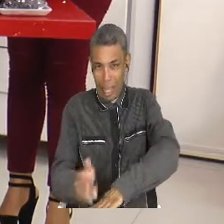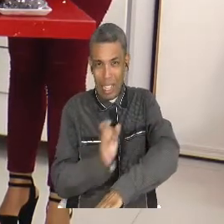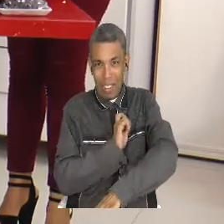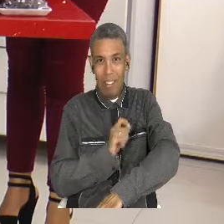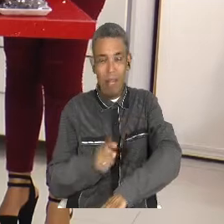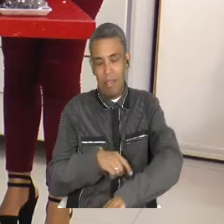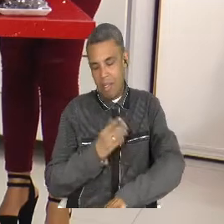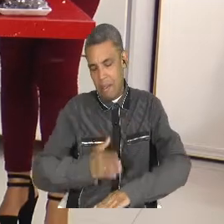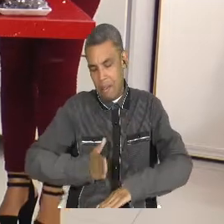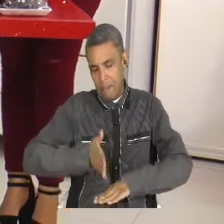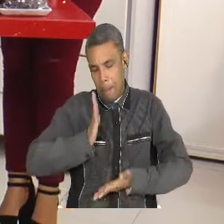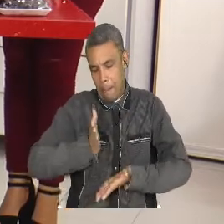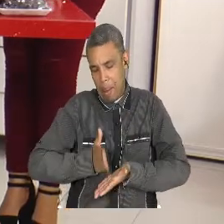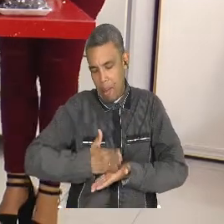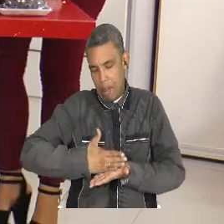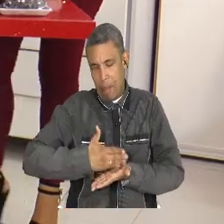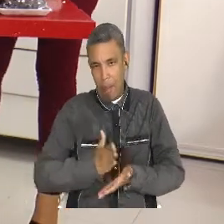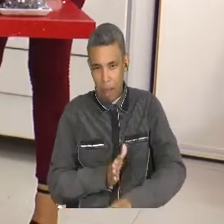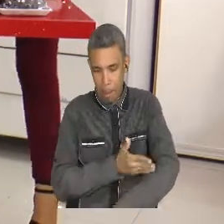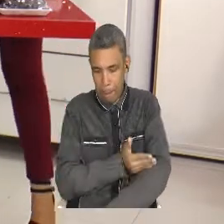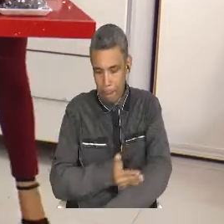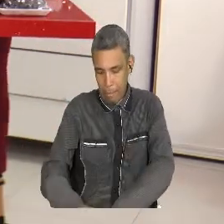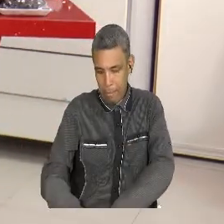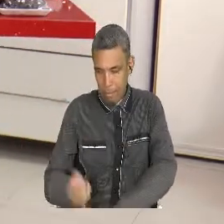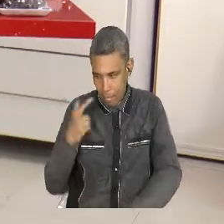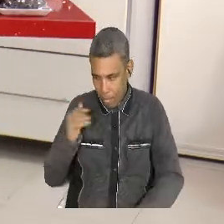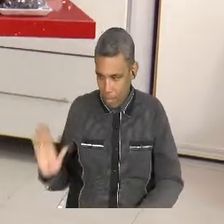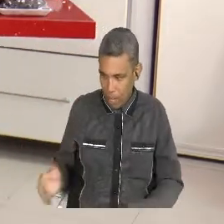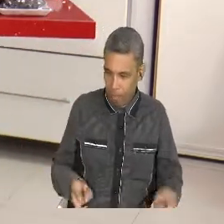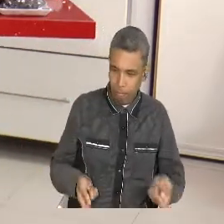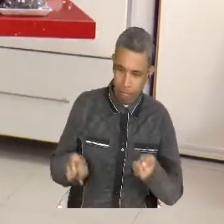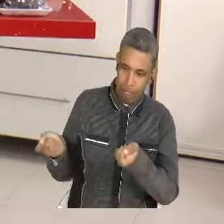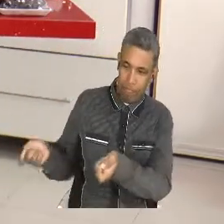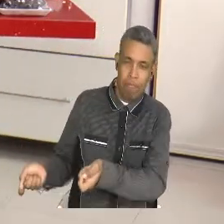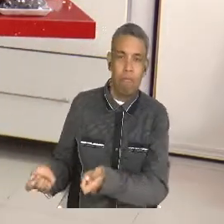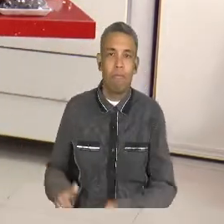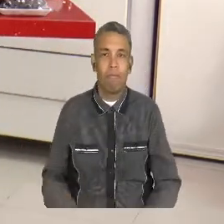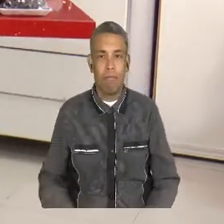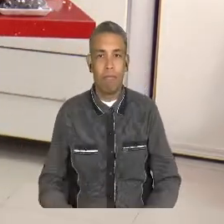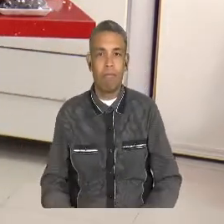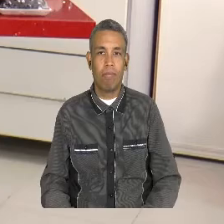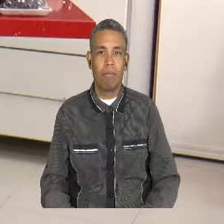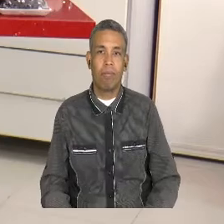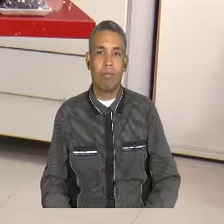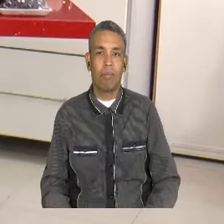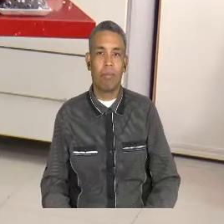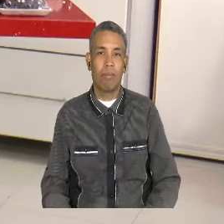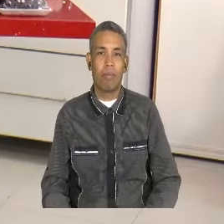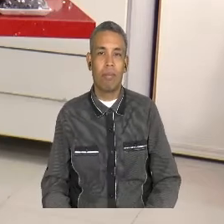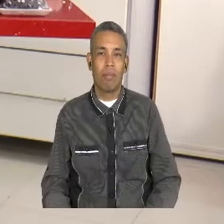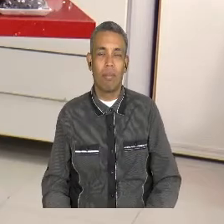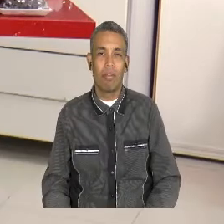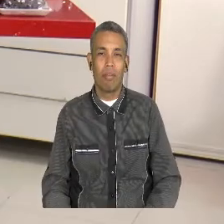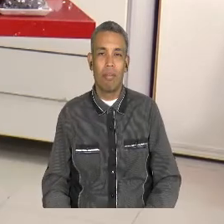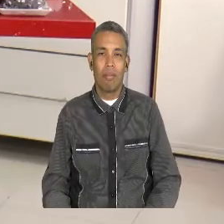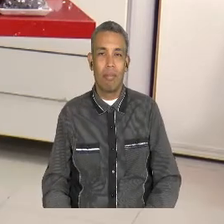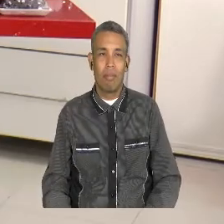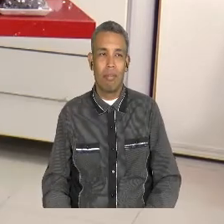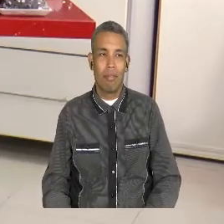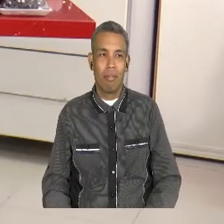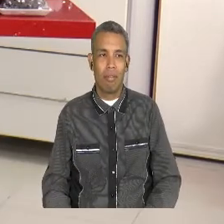Ok. A ver. Ah, bueno, listo. Dejémosla ahí. Qué pena, Don Libardo. No, no, tranquilo, tranquilo, venga. Libardo. Soltemos eso completico es... el banano. Que no le dé pena esa